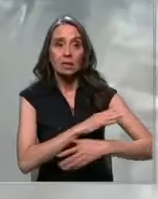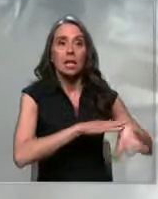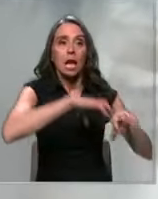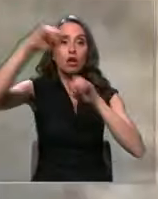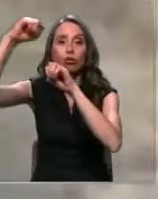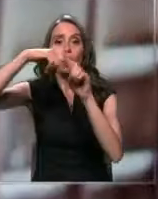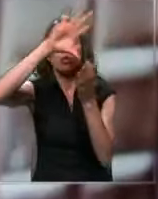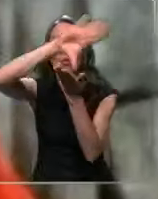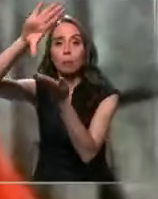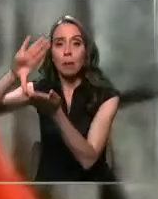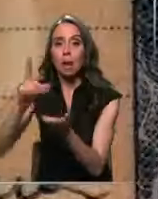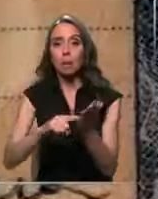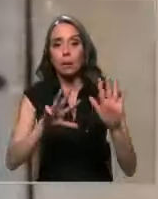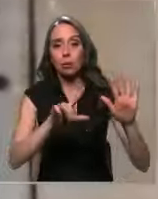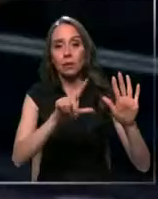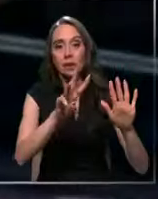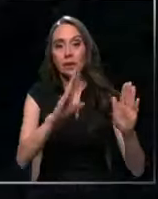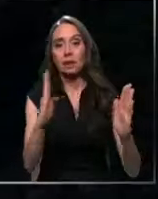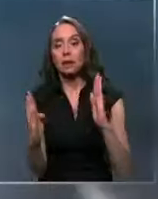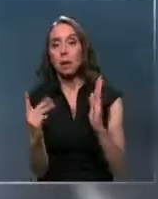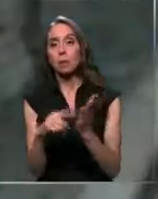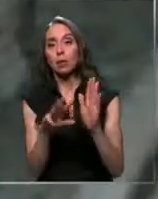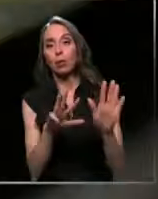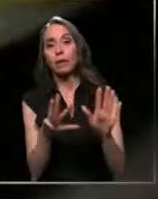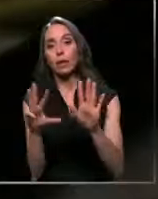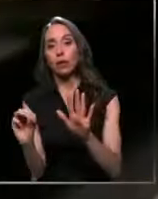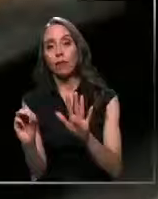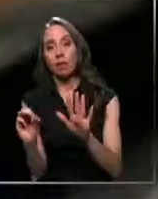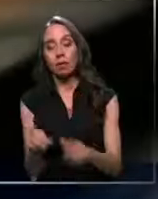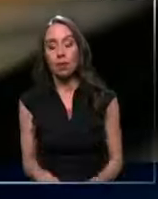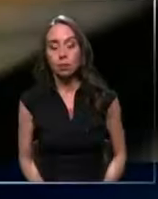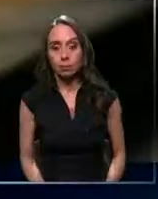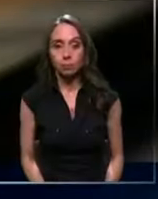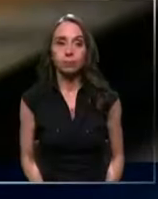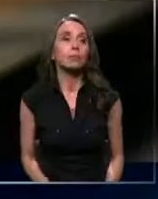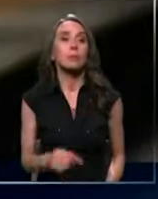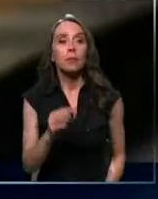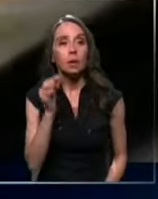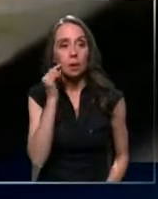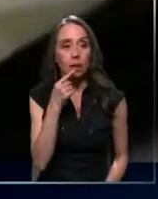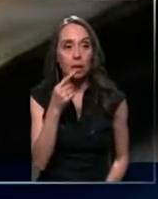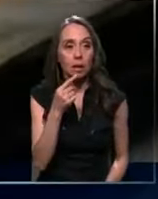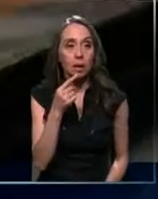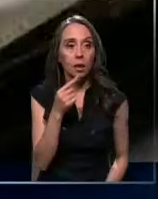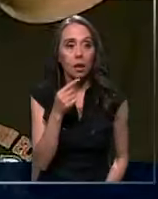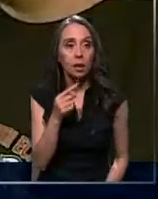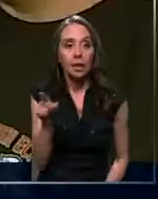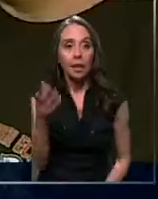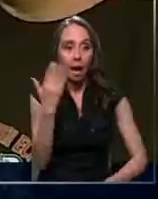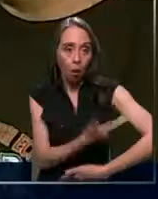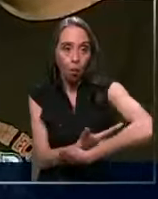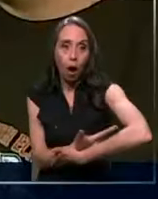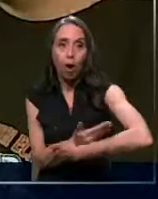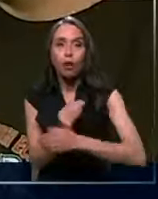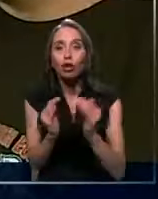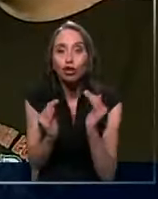entre 1973 y 1990. Es chiquito, pero muy guapo. Es